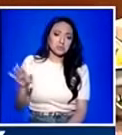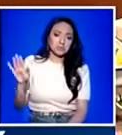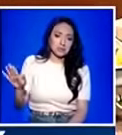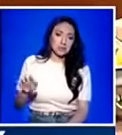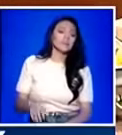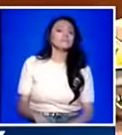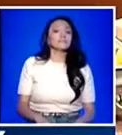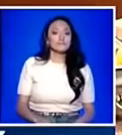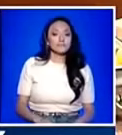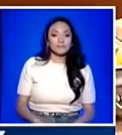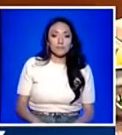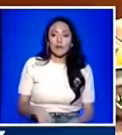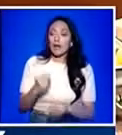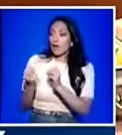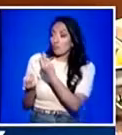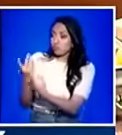hervor.